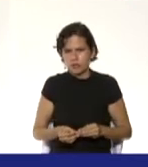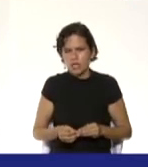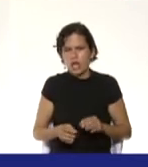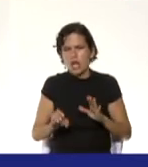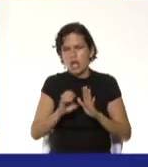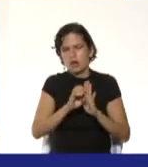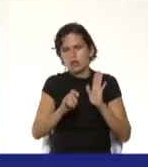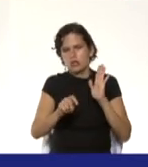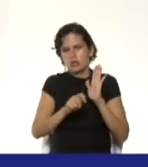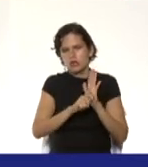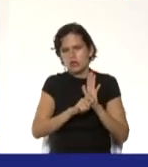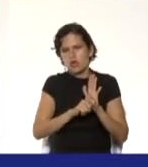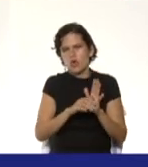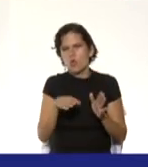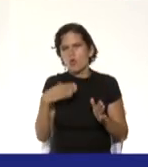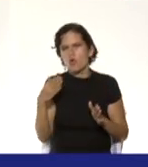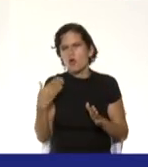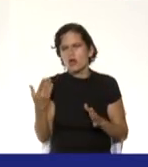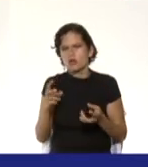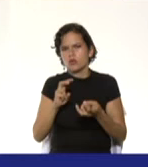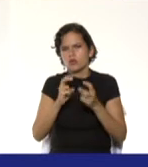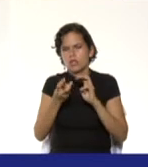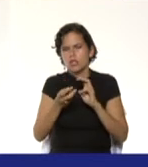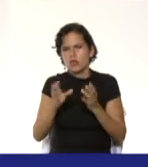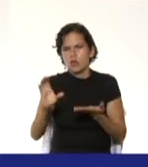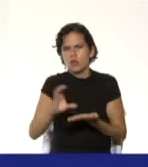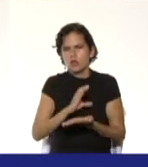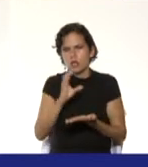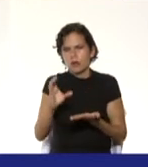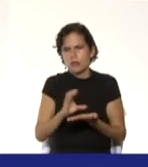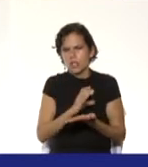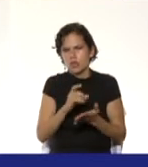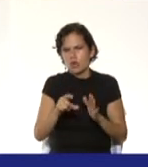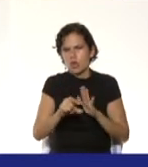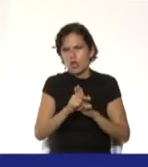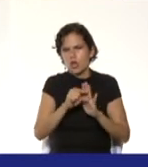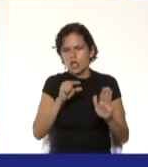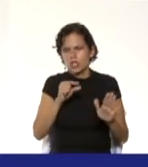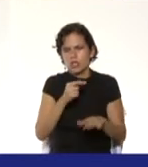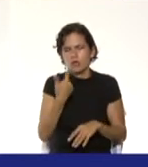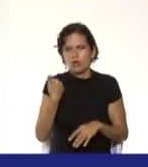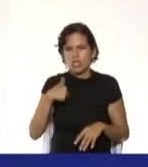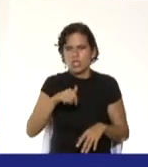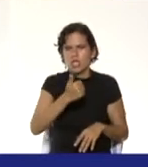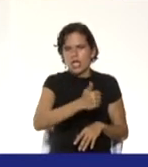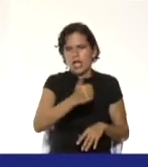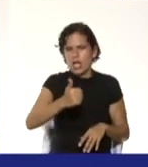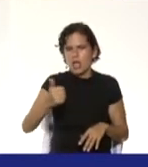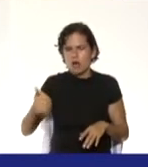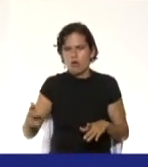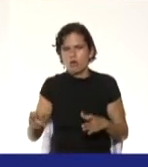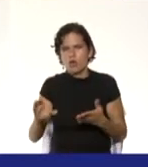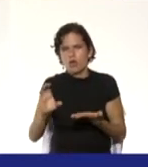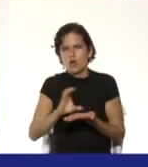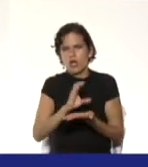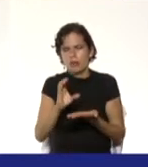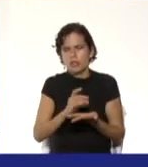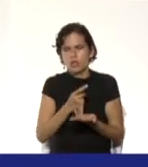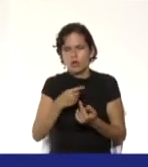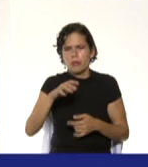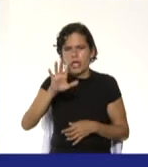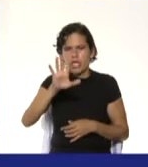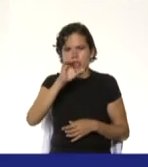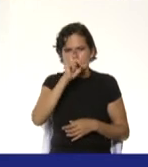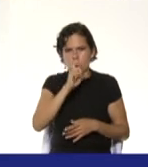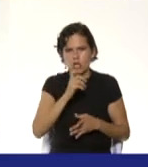la Constitución, es decir, cuáles son sus títulos, sus capítulos y los artículos que tienen cada uno de los capítulos. Y